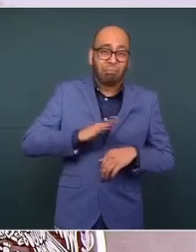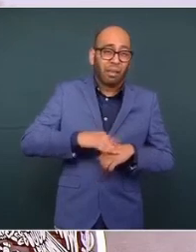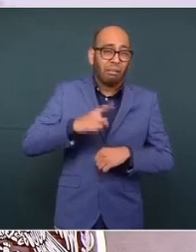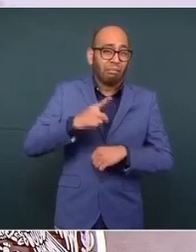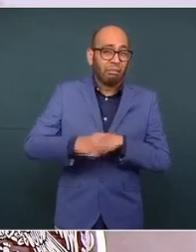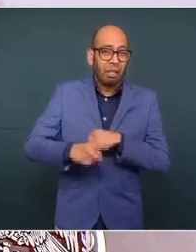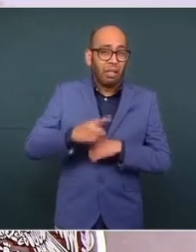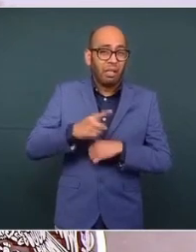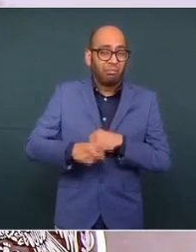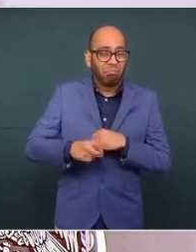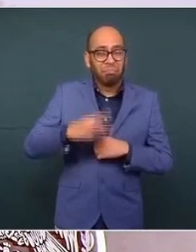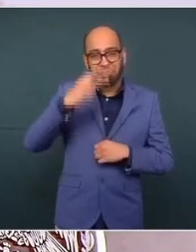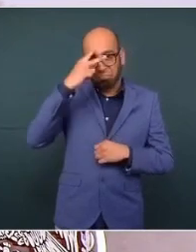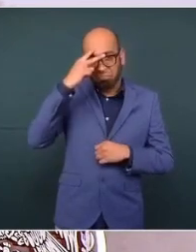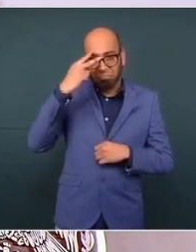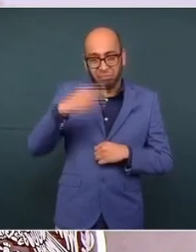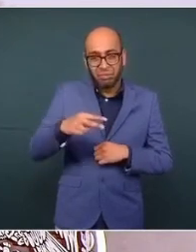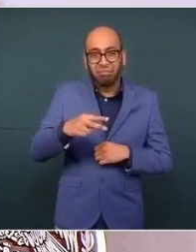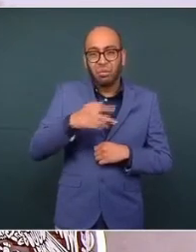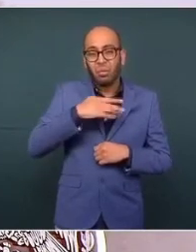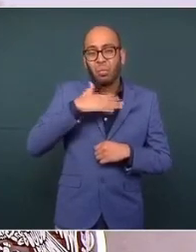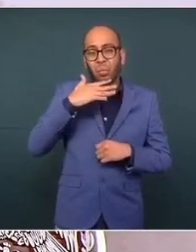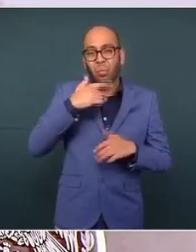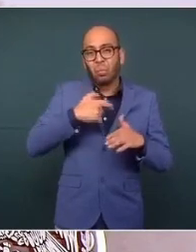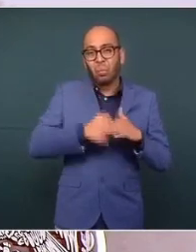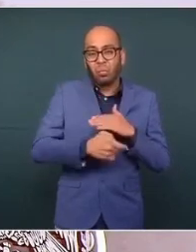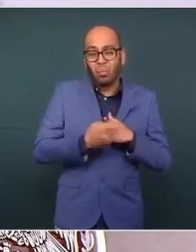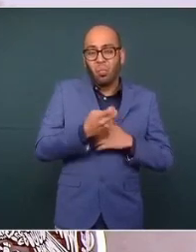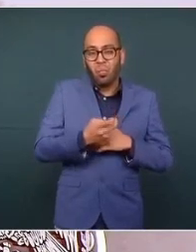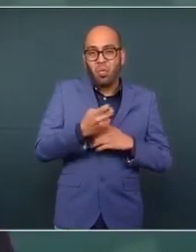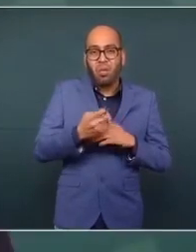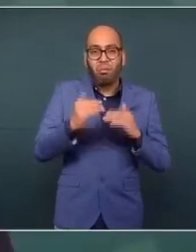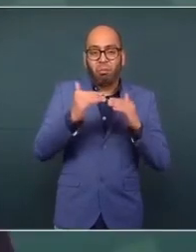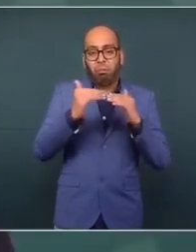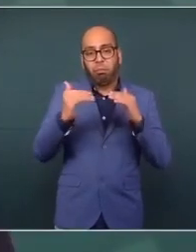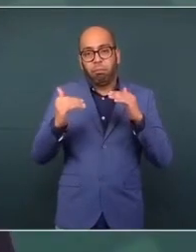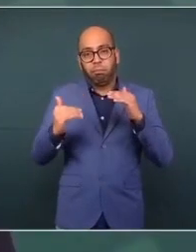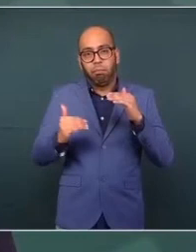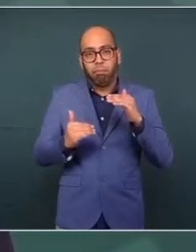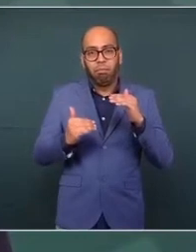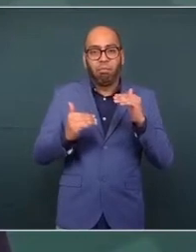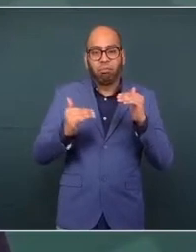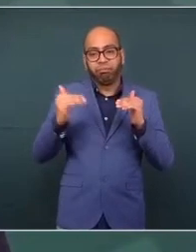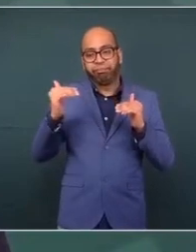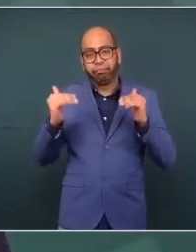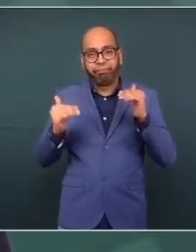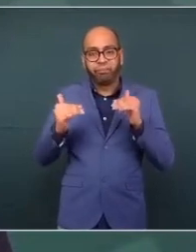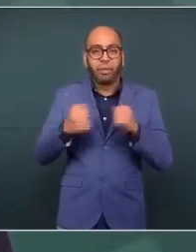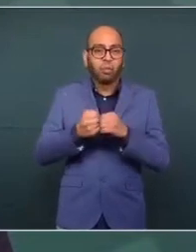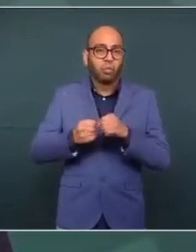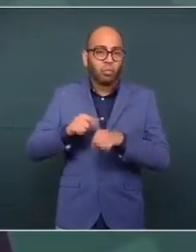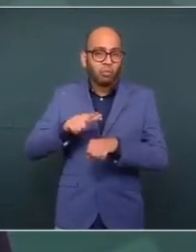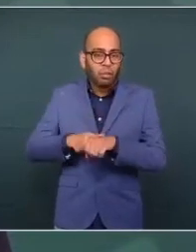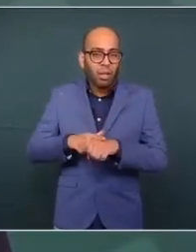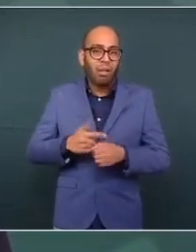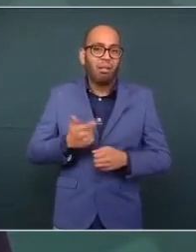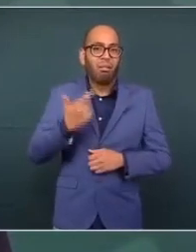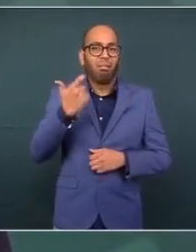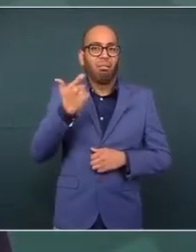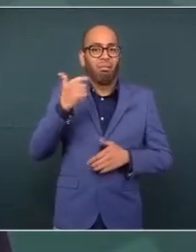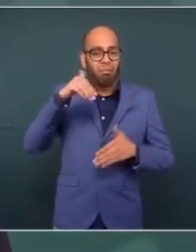causa principal de la desigualdad social, de la desigualdad económica, de la miseria pública,